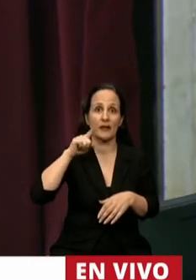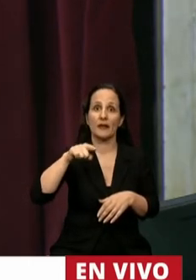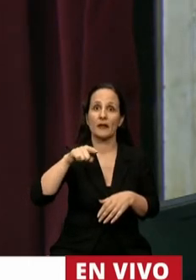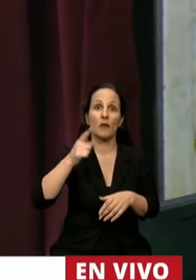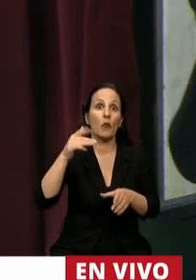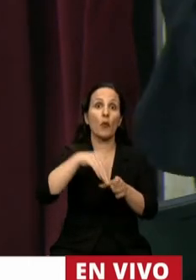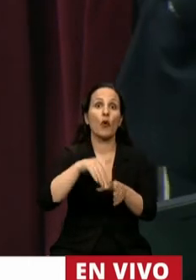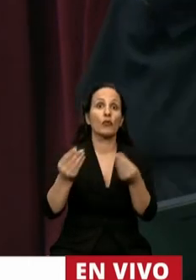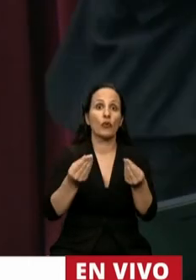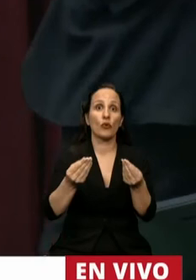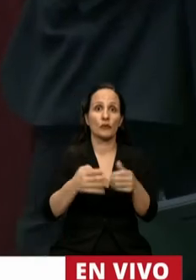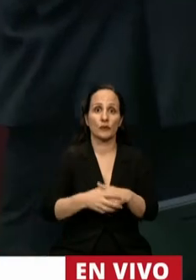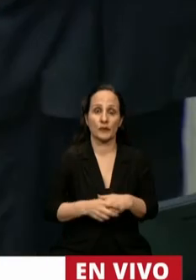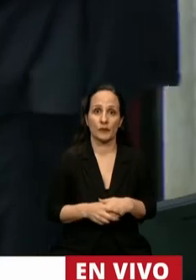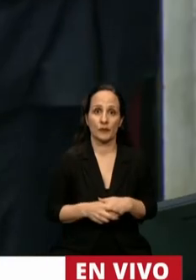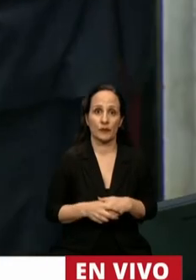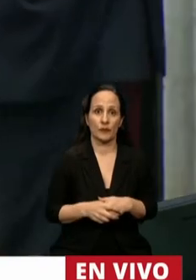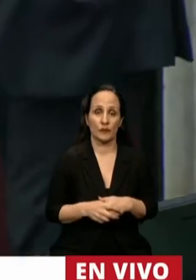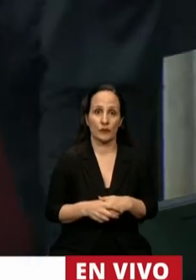voto.